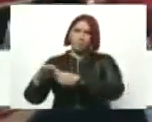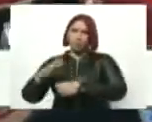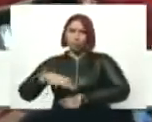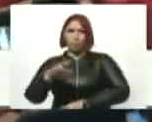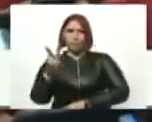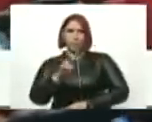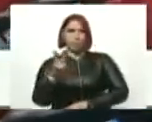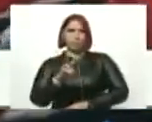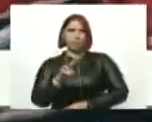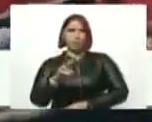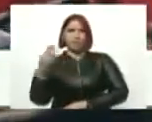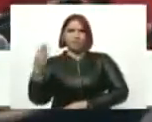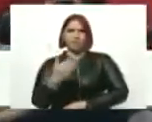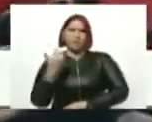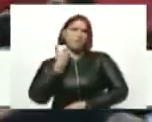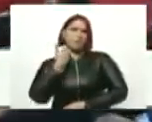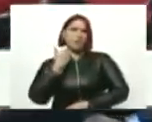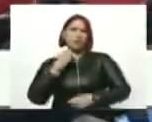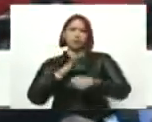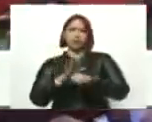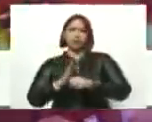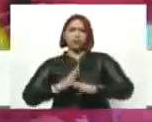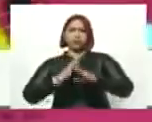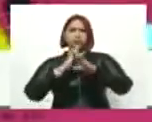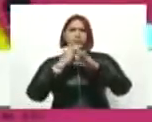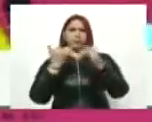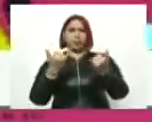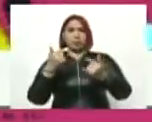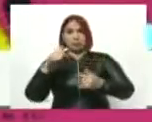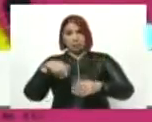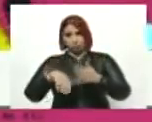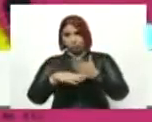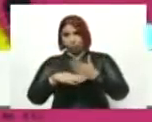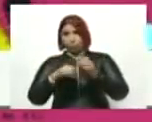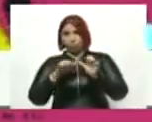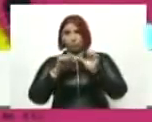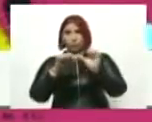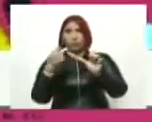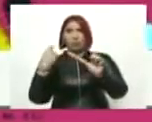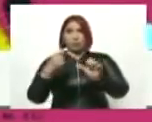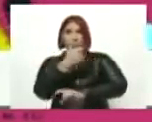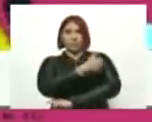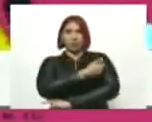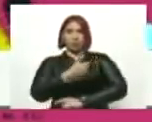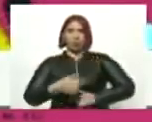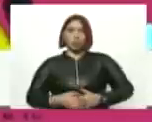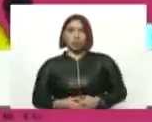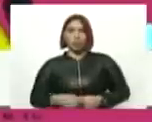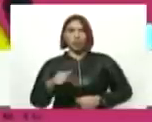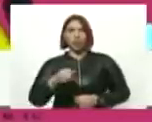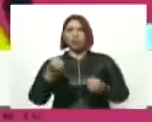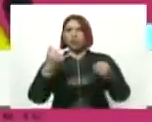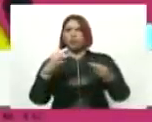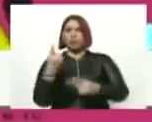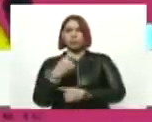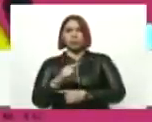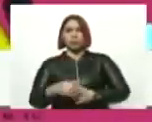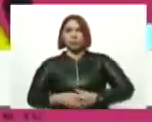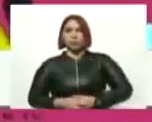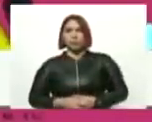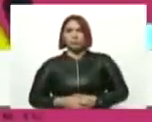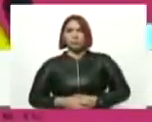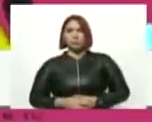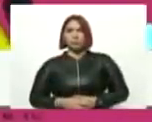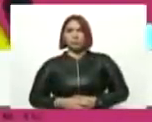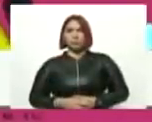la pandemia y nos paralizó. Hoy tenemos pandemia todavía, pero tenemos vacunas. ¿Y hoy cuánto tenemos, señora